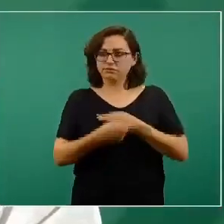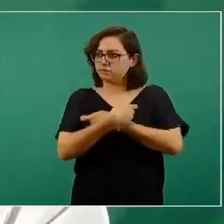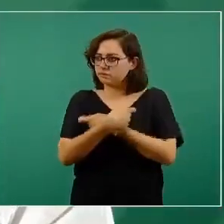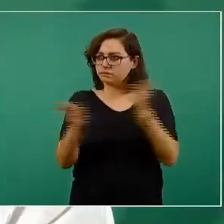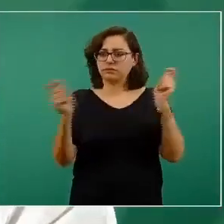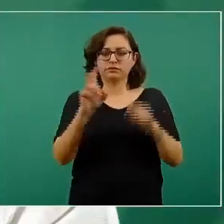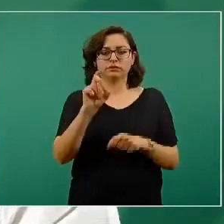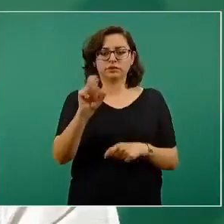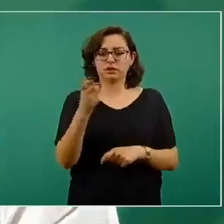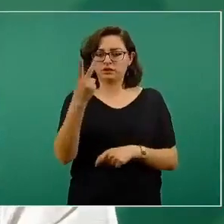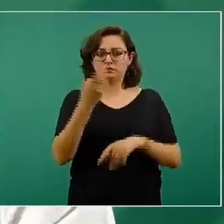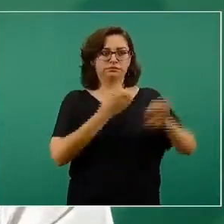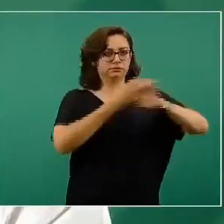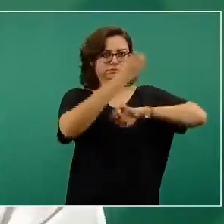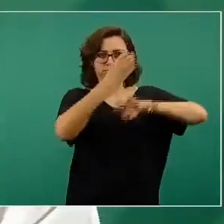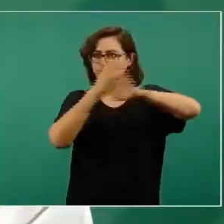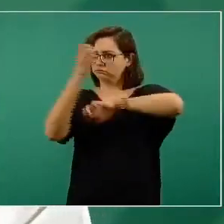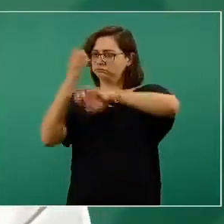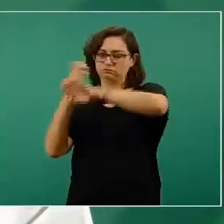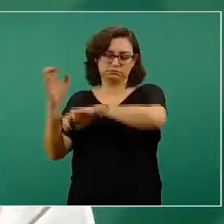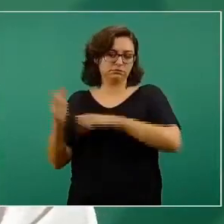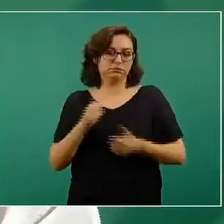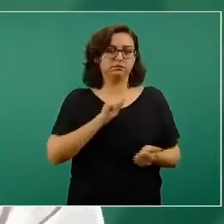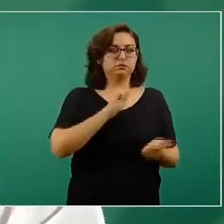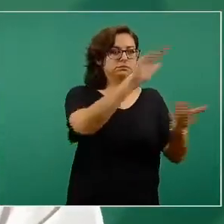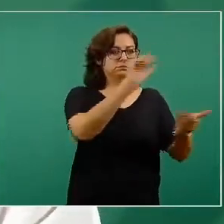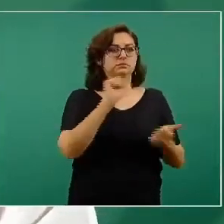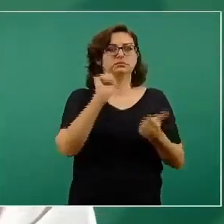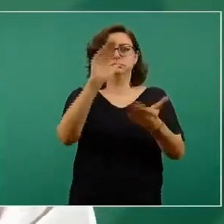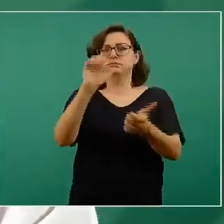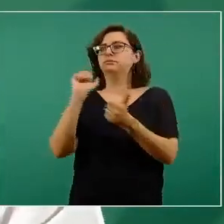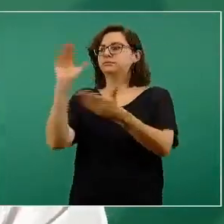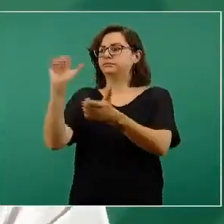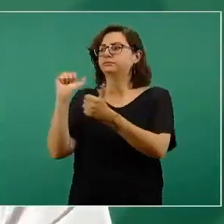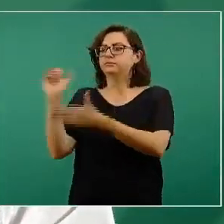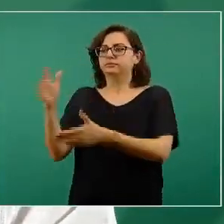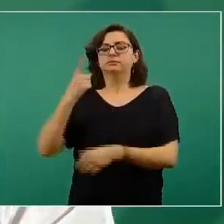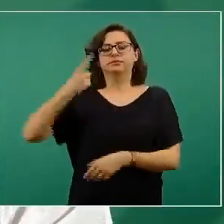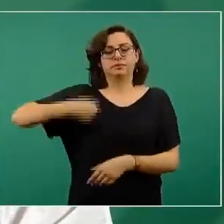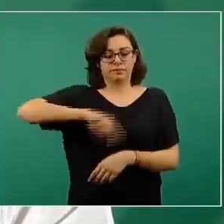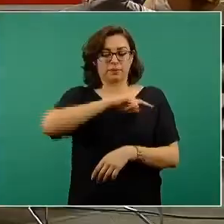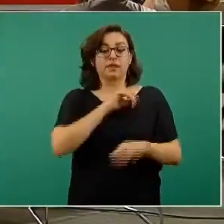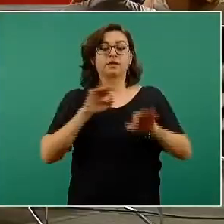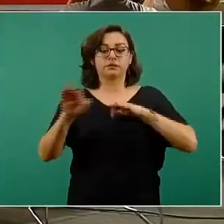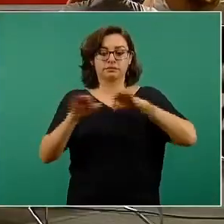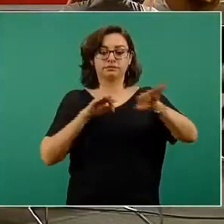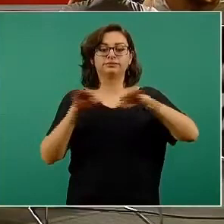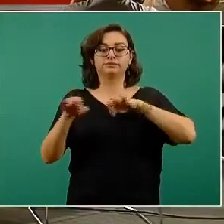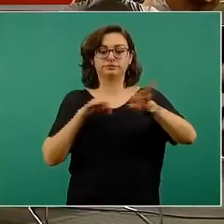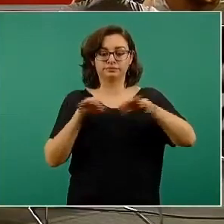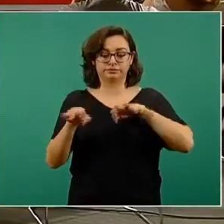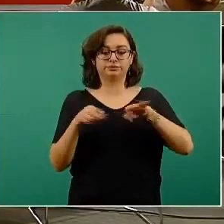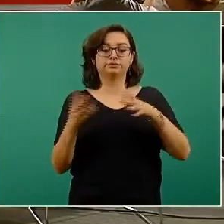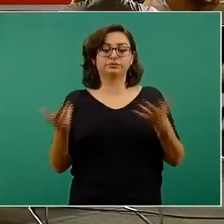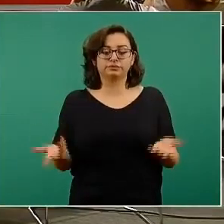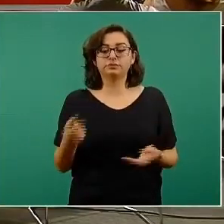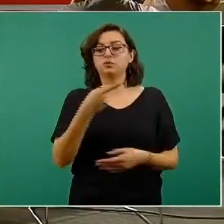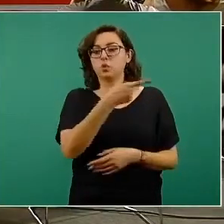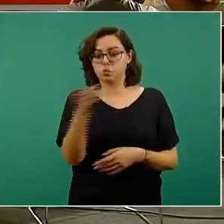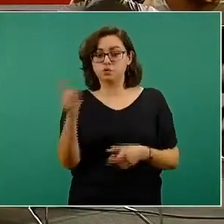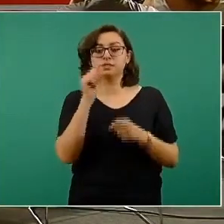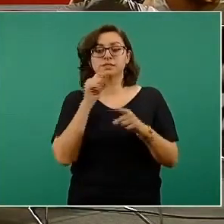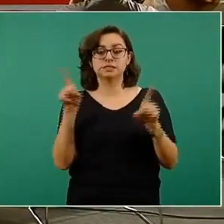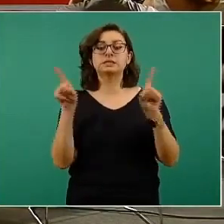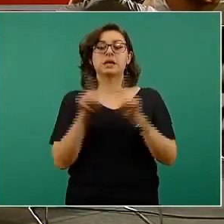federativas. Estamos trabajando y atendiendo la petición y también nuestra intención para que el público tenga acceso, y ustedes como